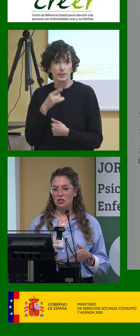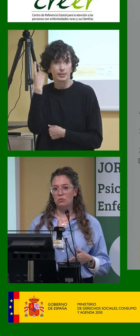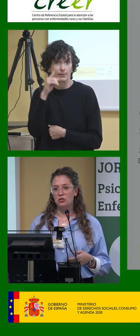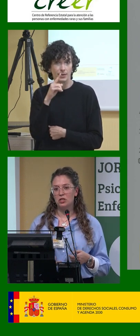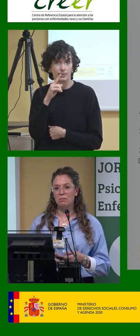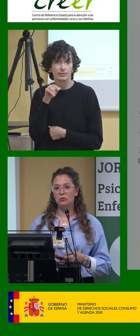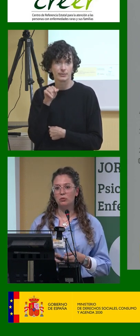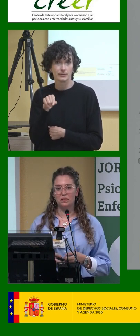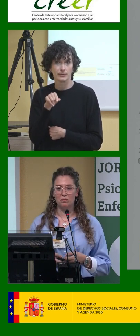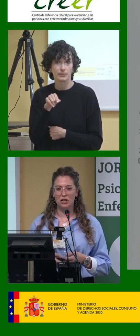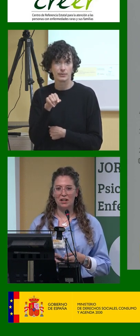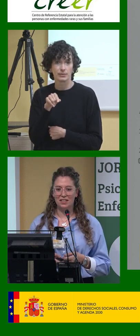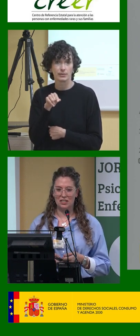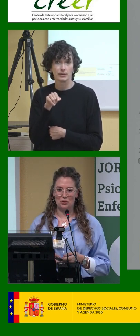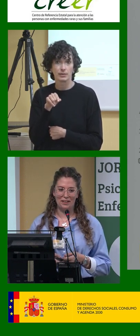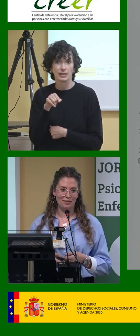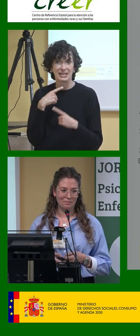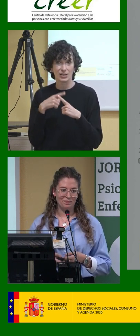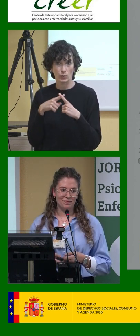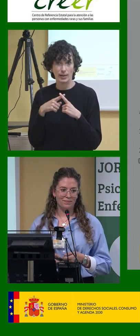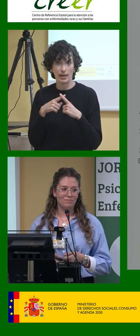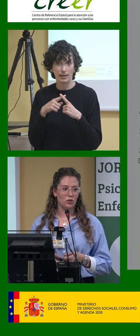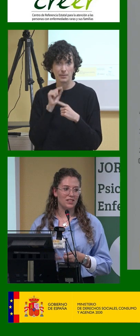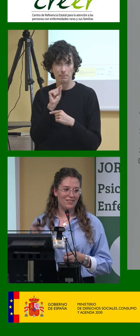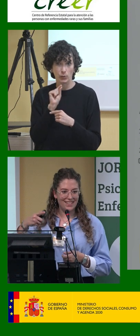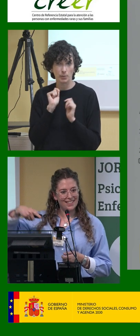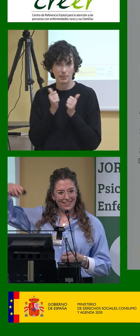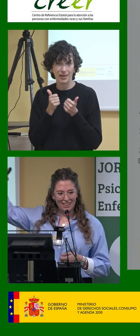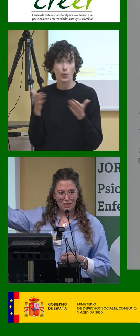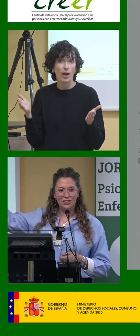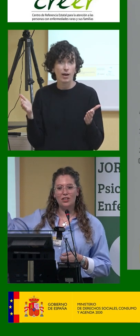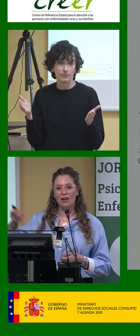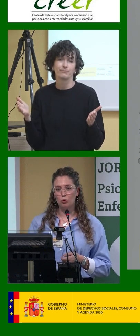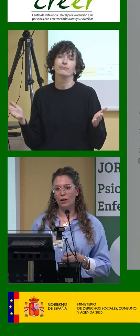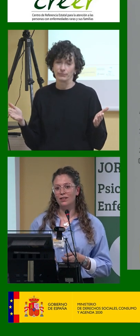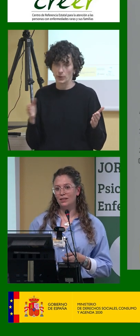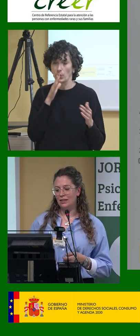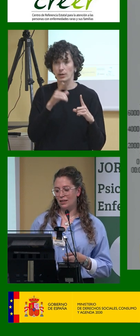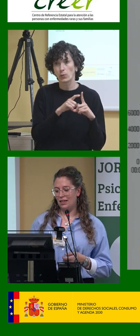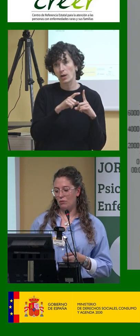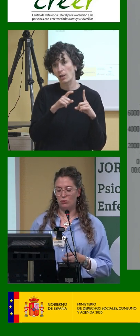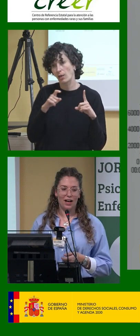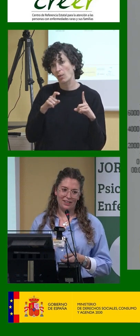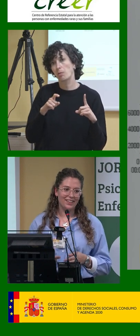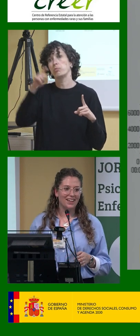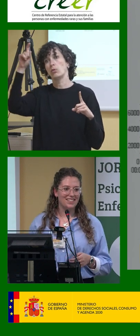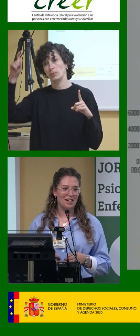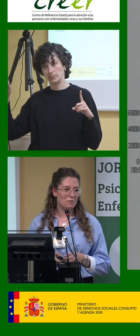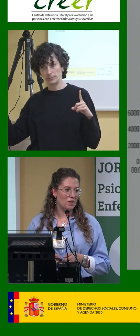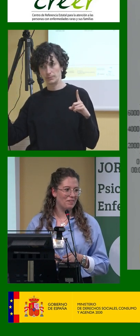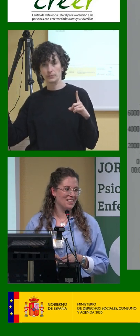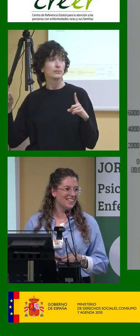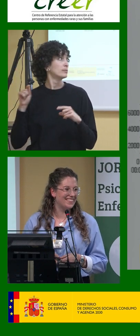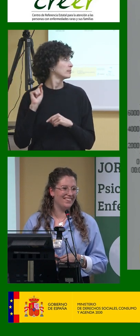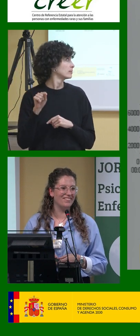partir de qué más o menos qué minuto empezamos a hablar de sexualidad. Porque se ve ese incremento en la curva, que bueno, aquí ya